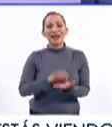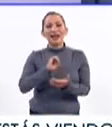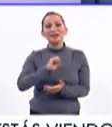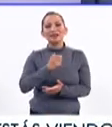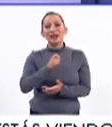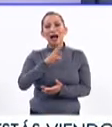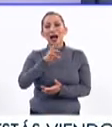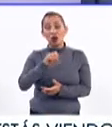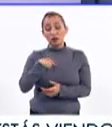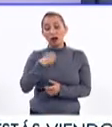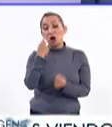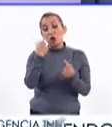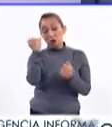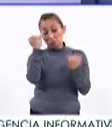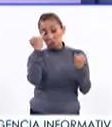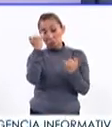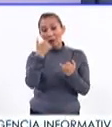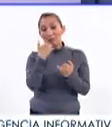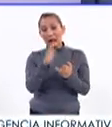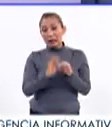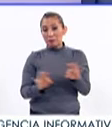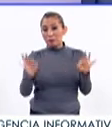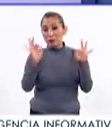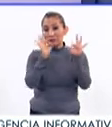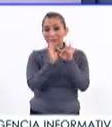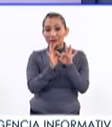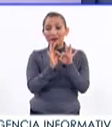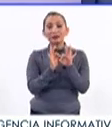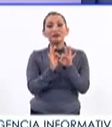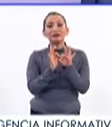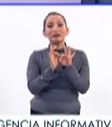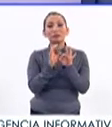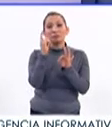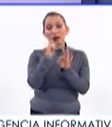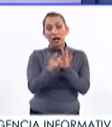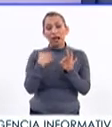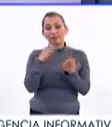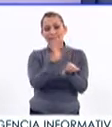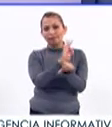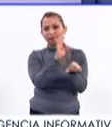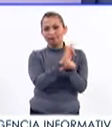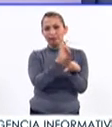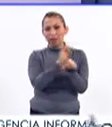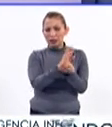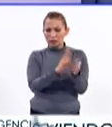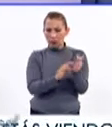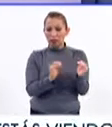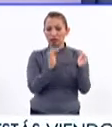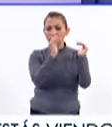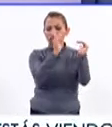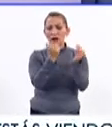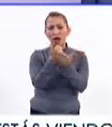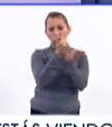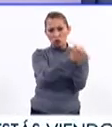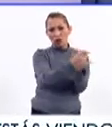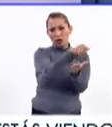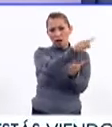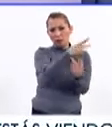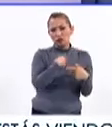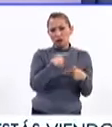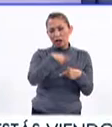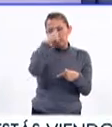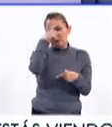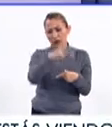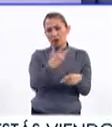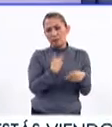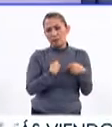Gracias, Sharon. Pues sin duda alguna esa estrategia será fundamental para pues la protección y la valoración de la aportación que hacen los mexicanos